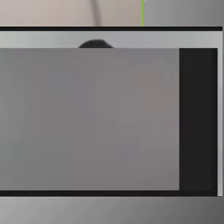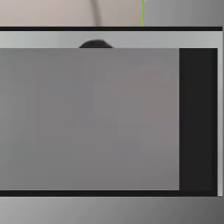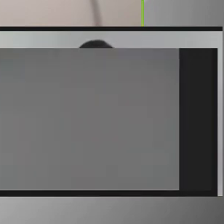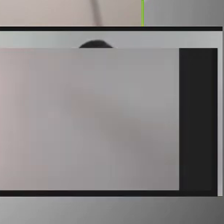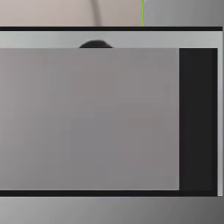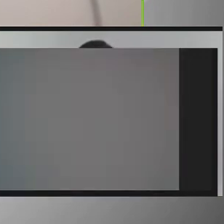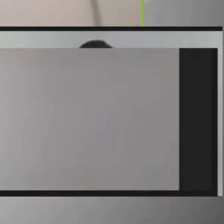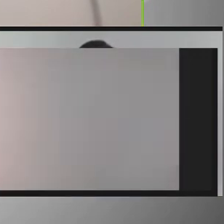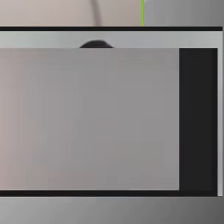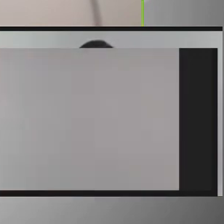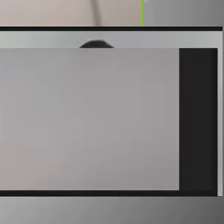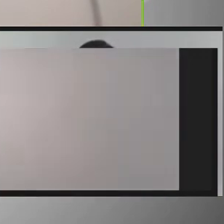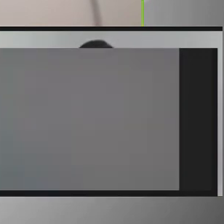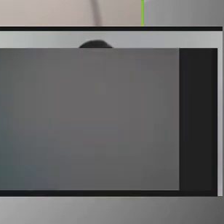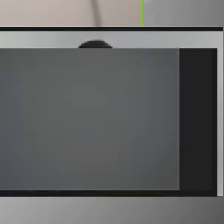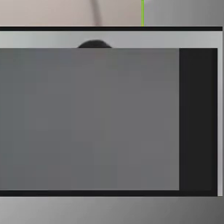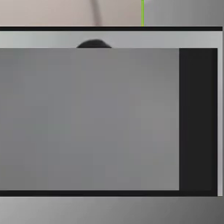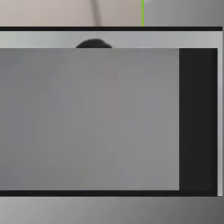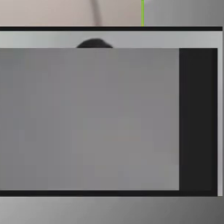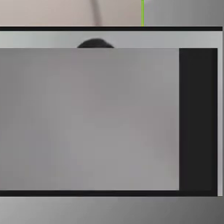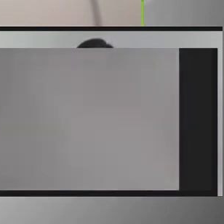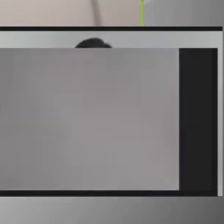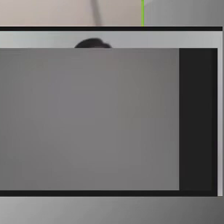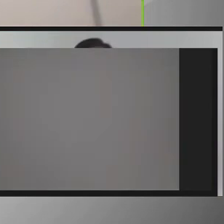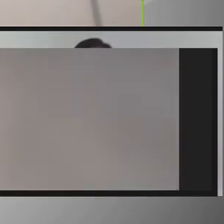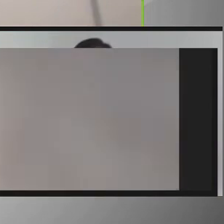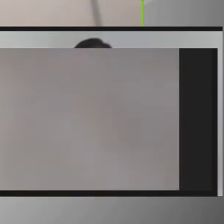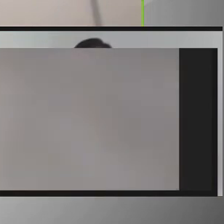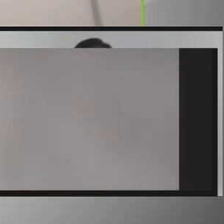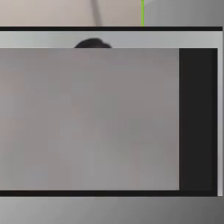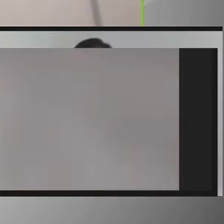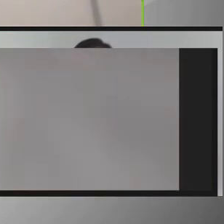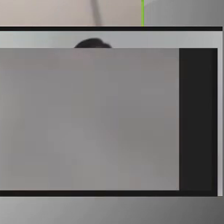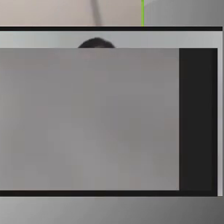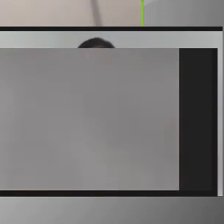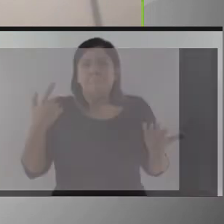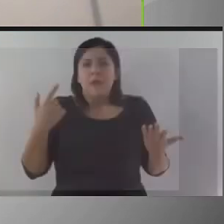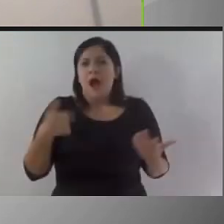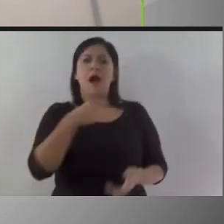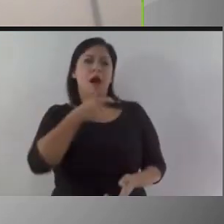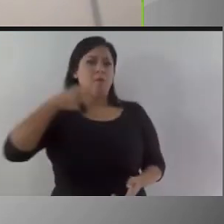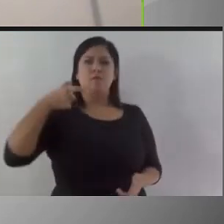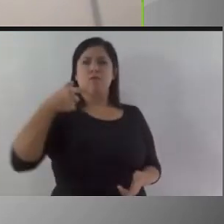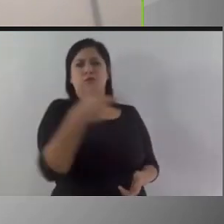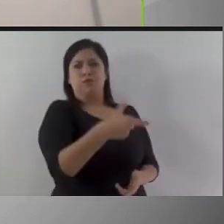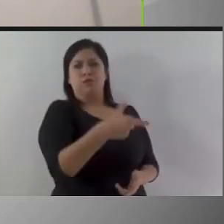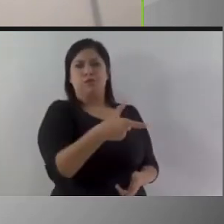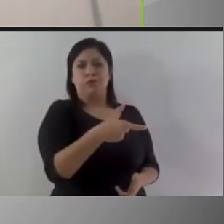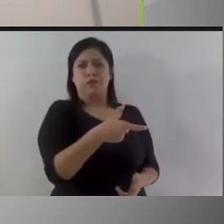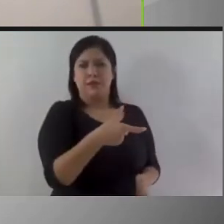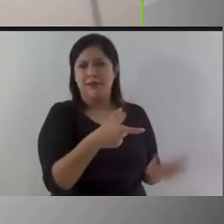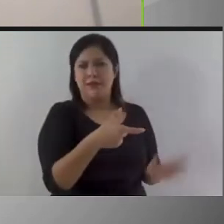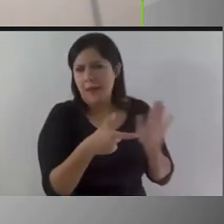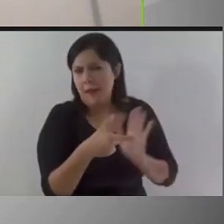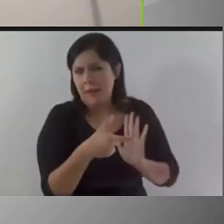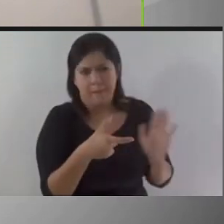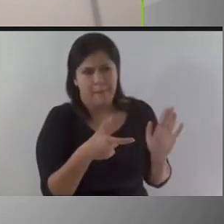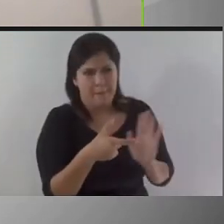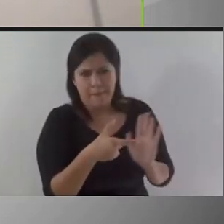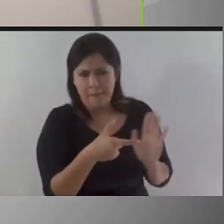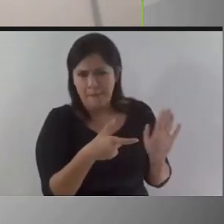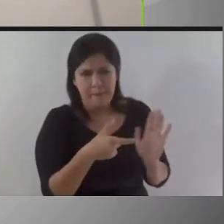a las que, digamos, no, mi intención no es dar una respuesta,